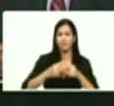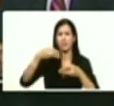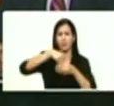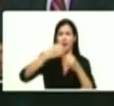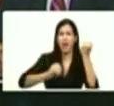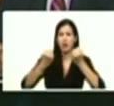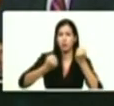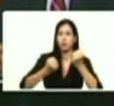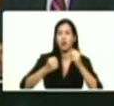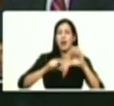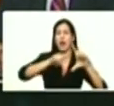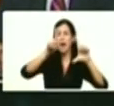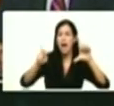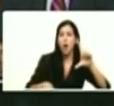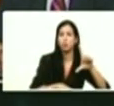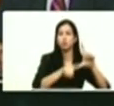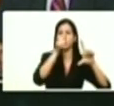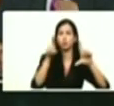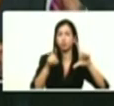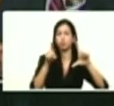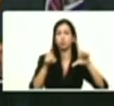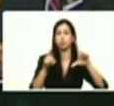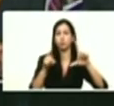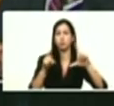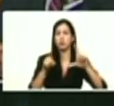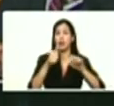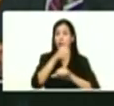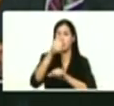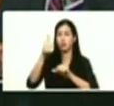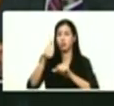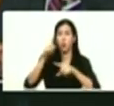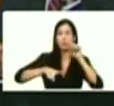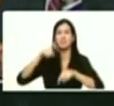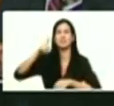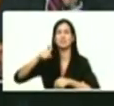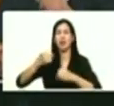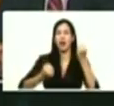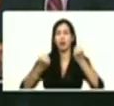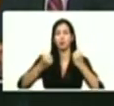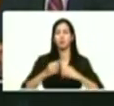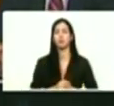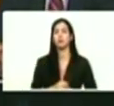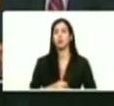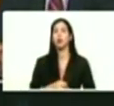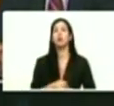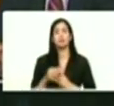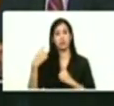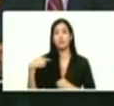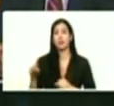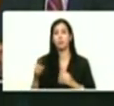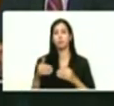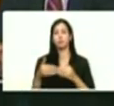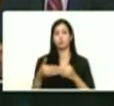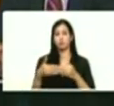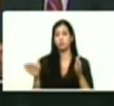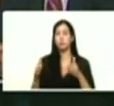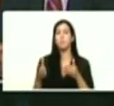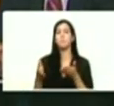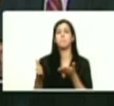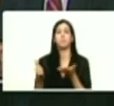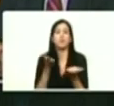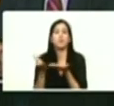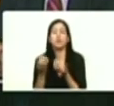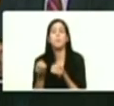cauchos las partes los insumos hemos creado las proveedurías y tenemos que